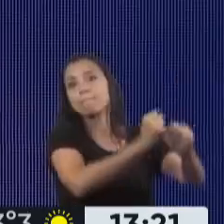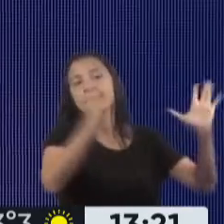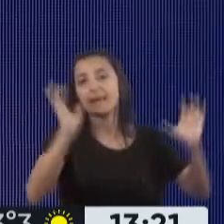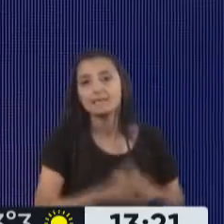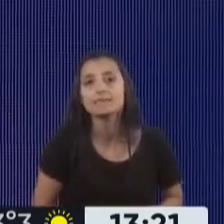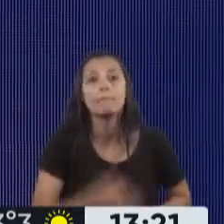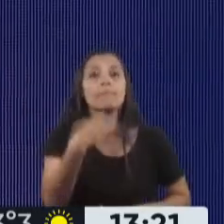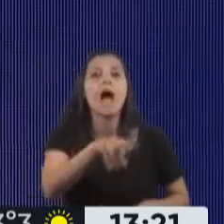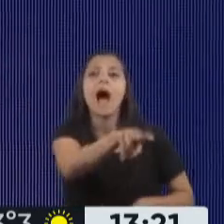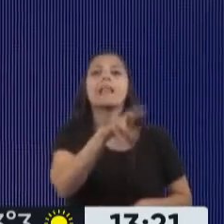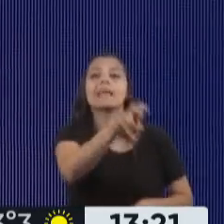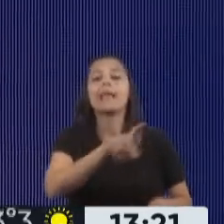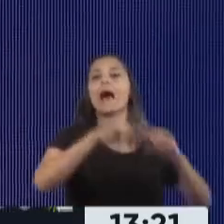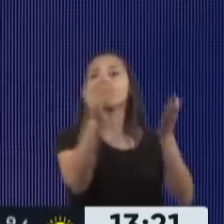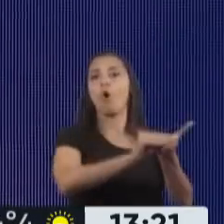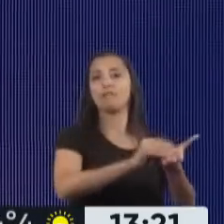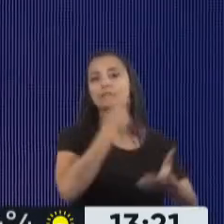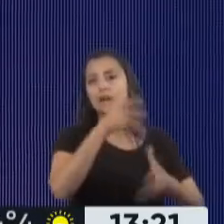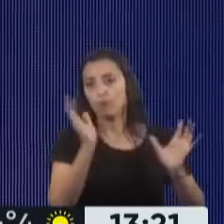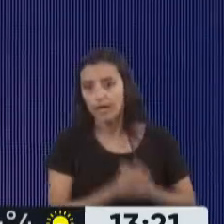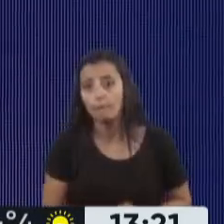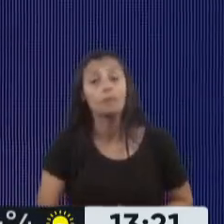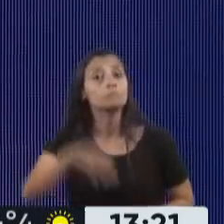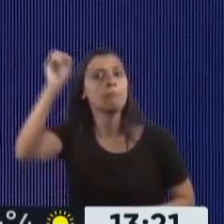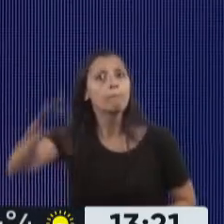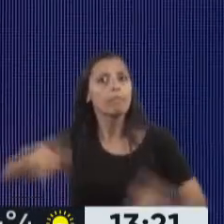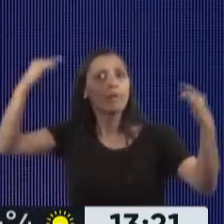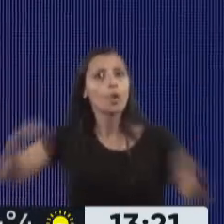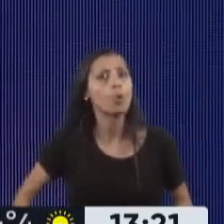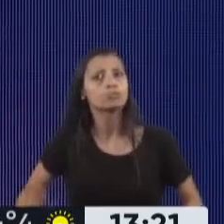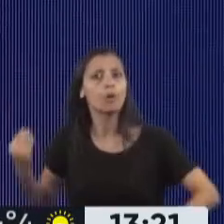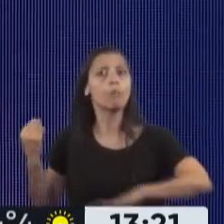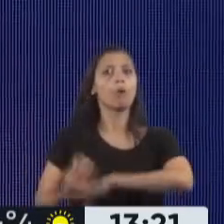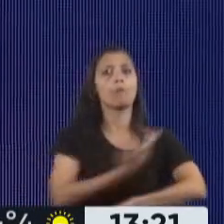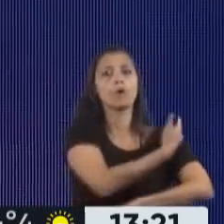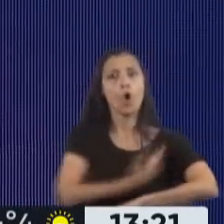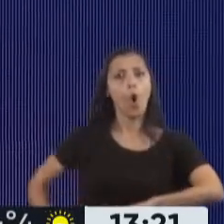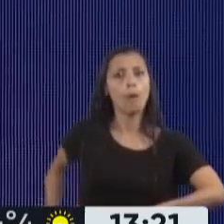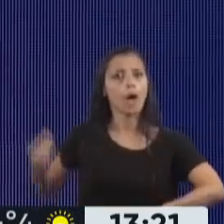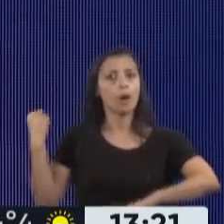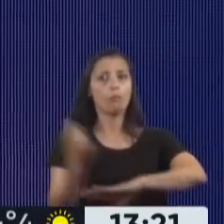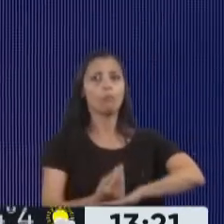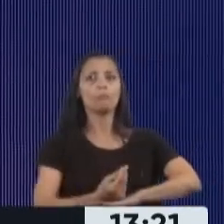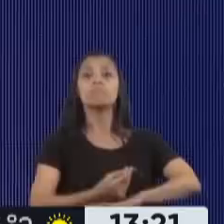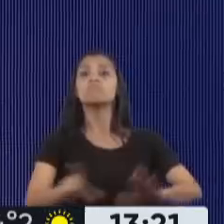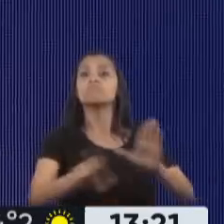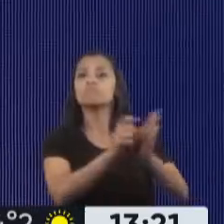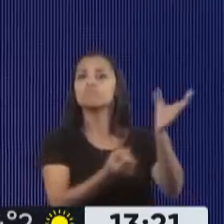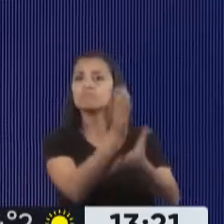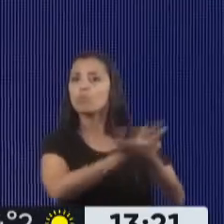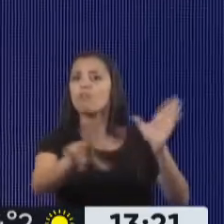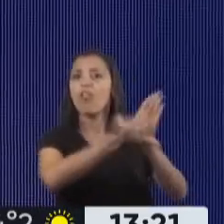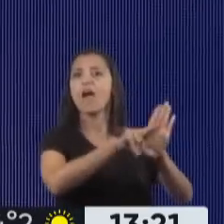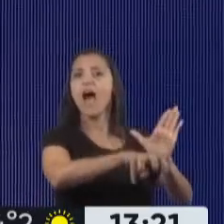al alquiler de oficinas. Y aparece un gobierno y le pone ley de alquileres, que era